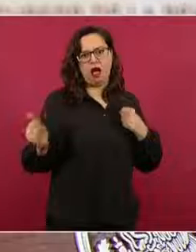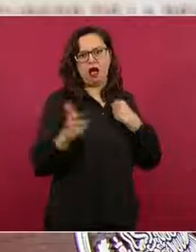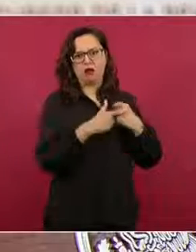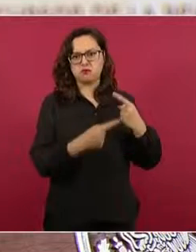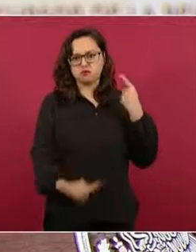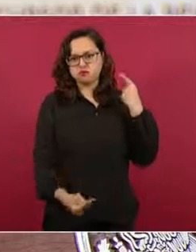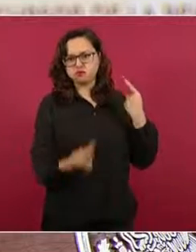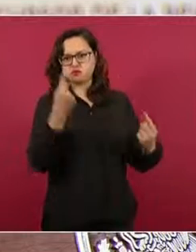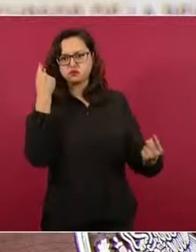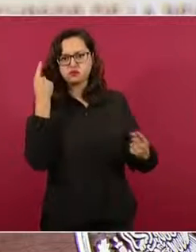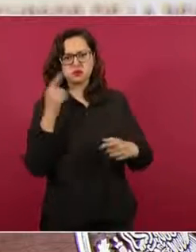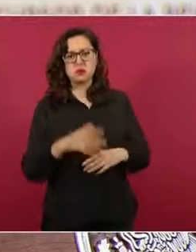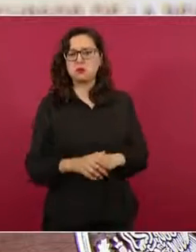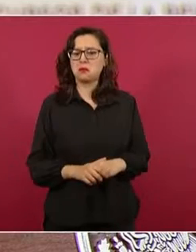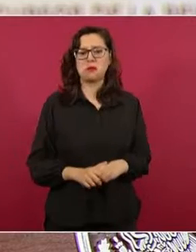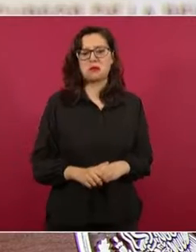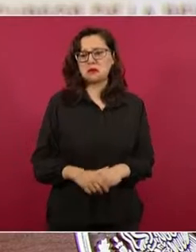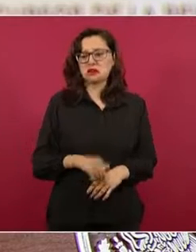por ejercer